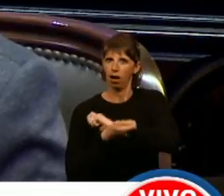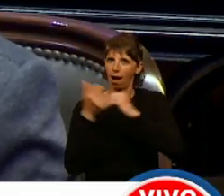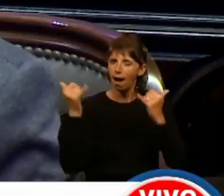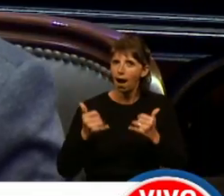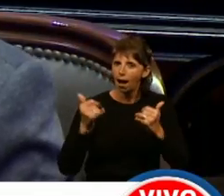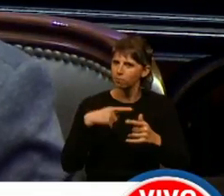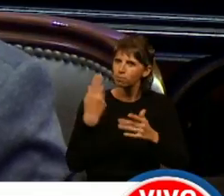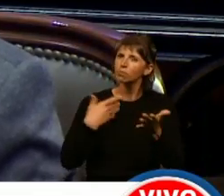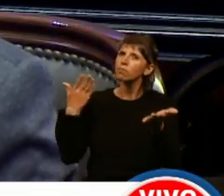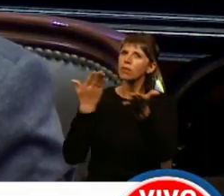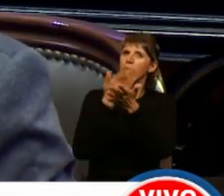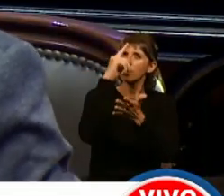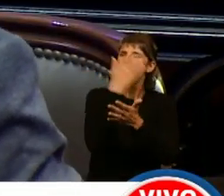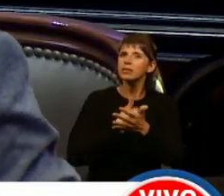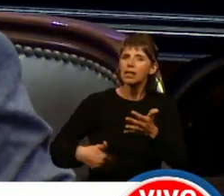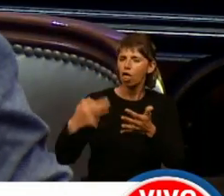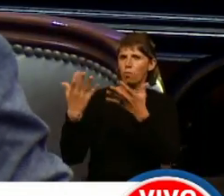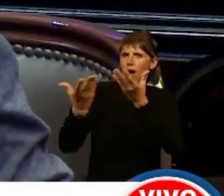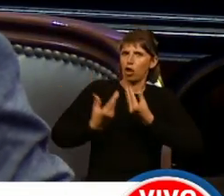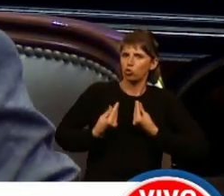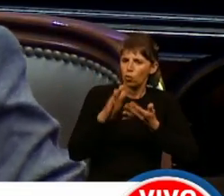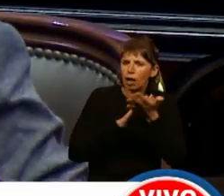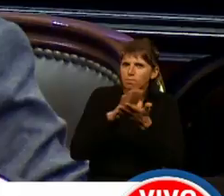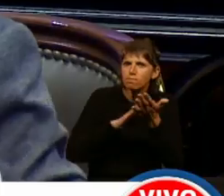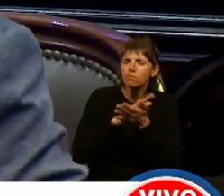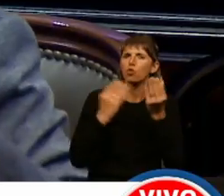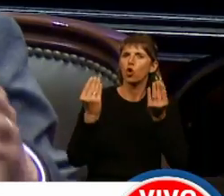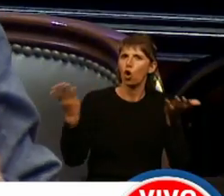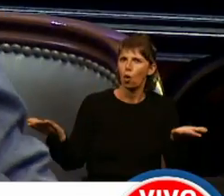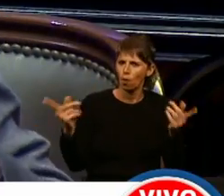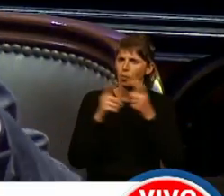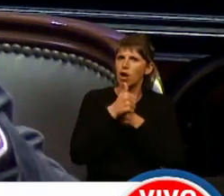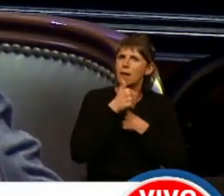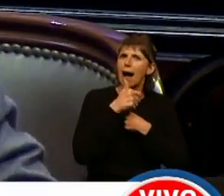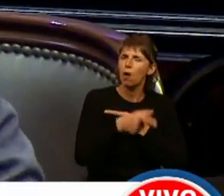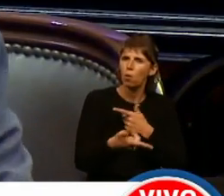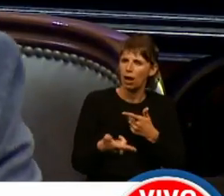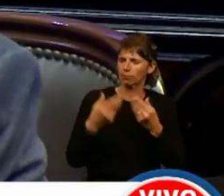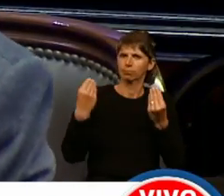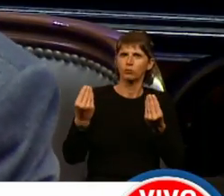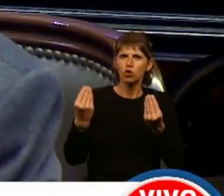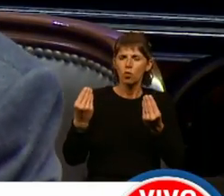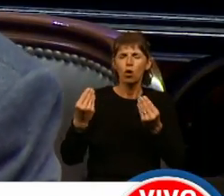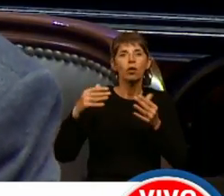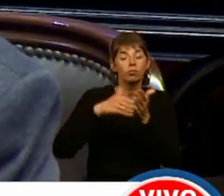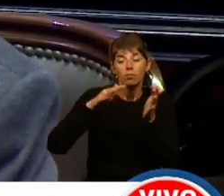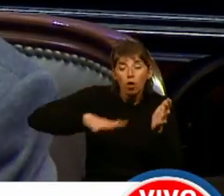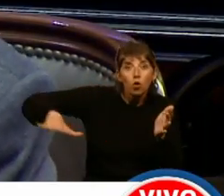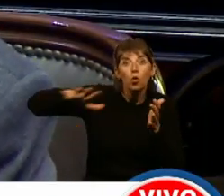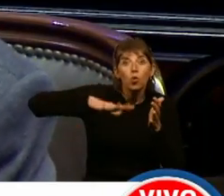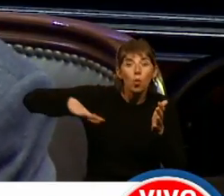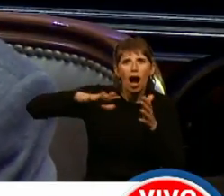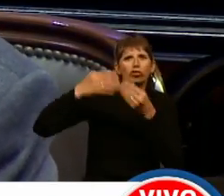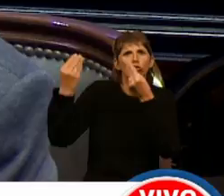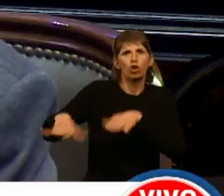que el estado nacional nos ayude a enfrentar esta situación no puede ser que haya una fortuna para un lugar donde el problema es el exceso